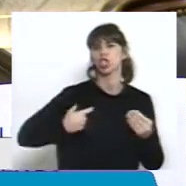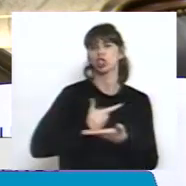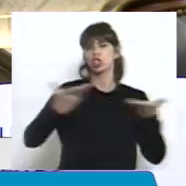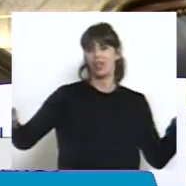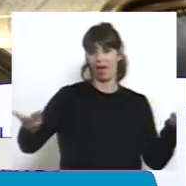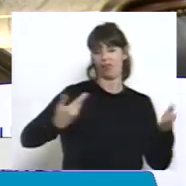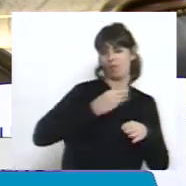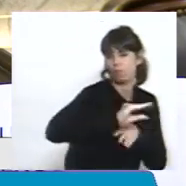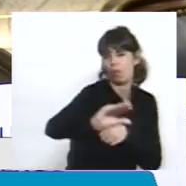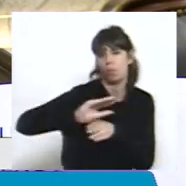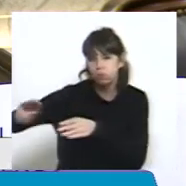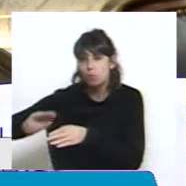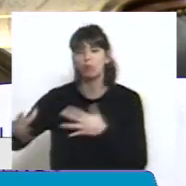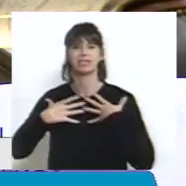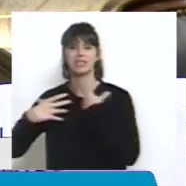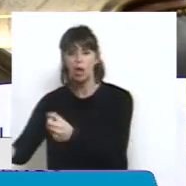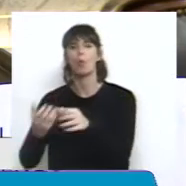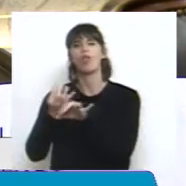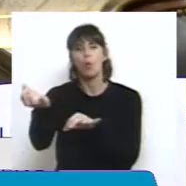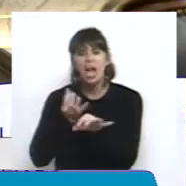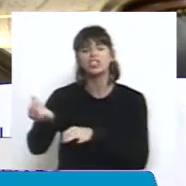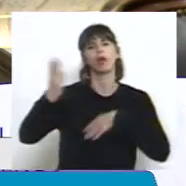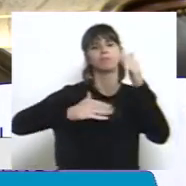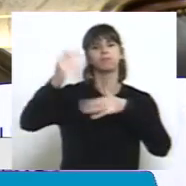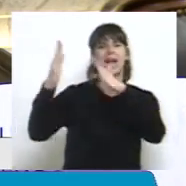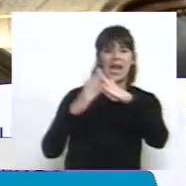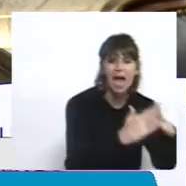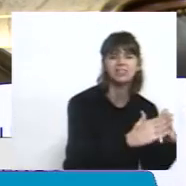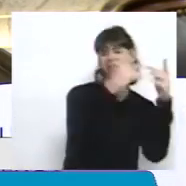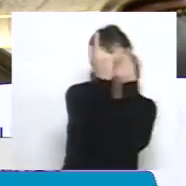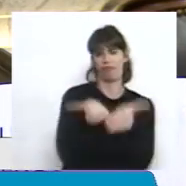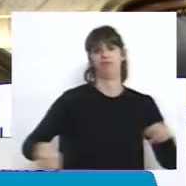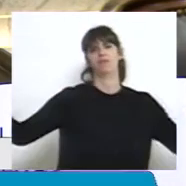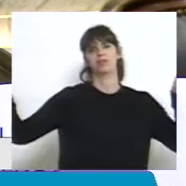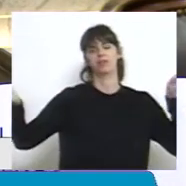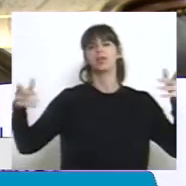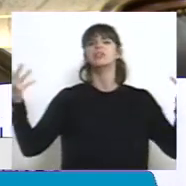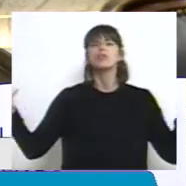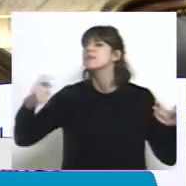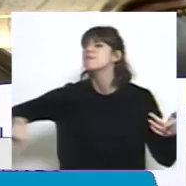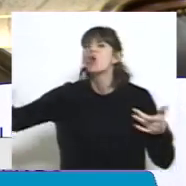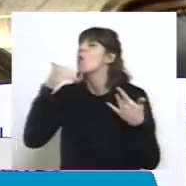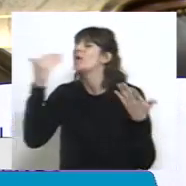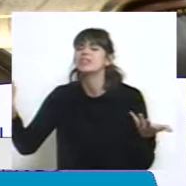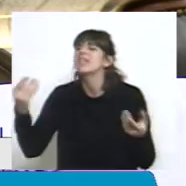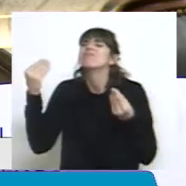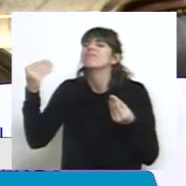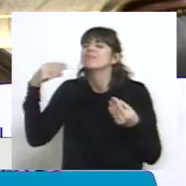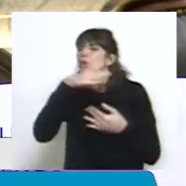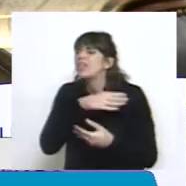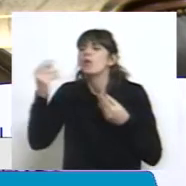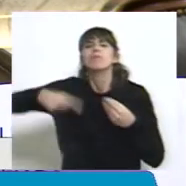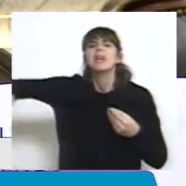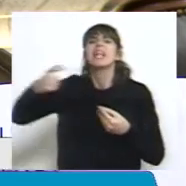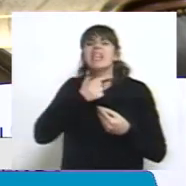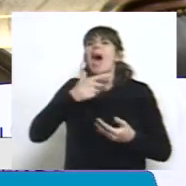seguridad social, salud, educación, vivienda, etcétera. Así que no sé qué quieren ajustar o qué quieren decir